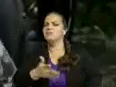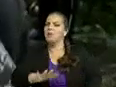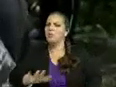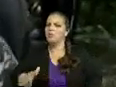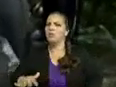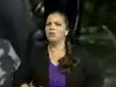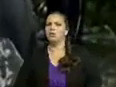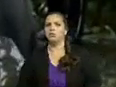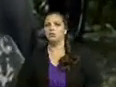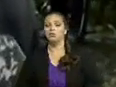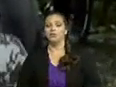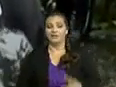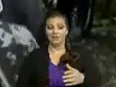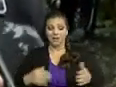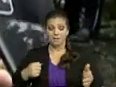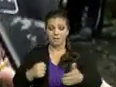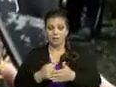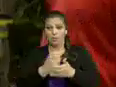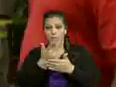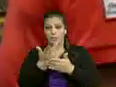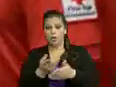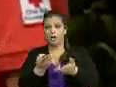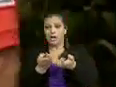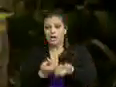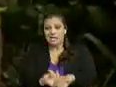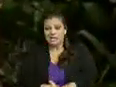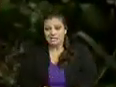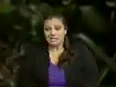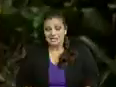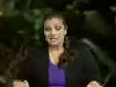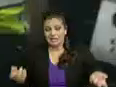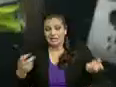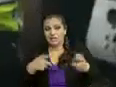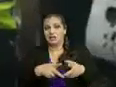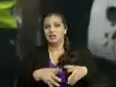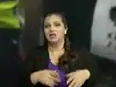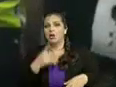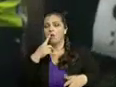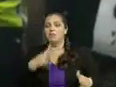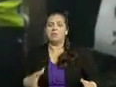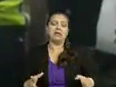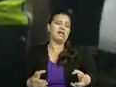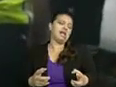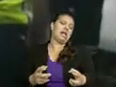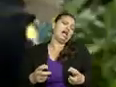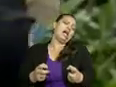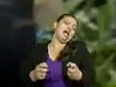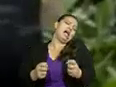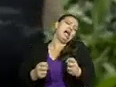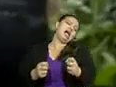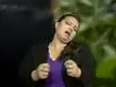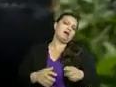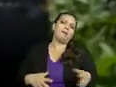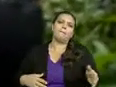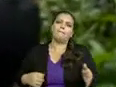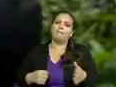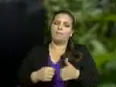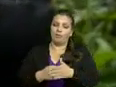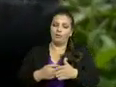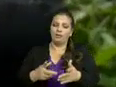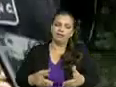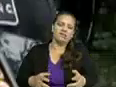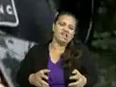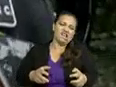estaba presionado con el chasis. El cadáver quedó atrapado dentro de la cabina, por lo que fue necesario equipo especial para su